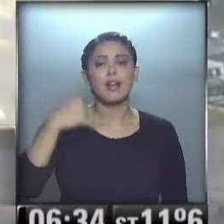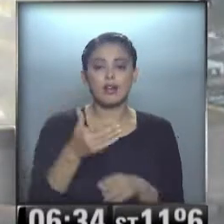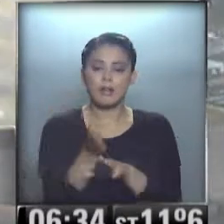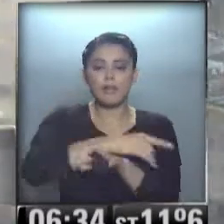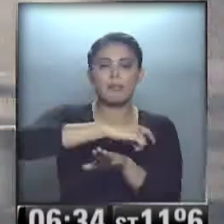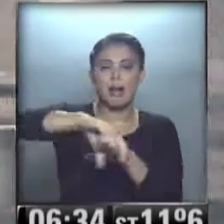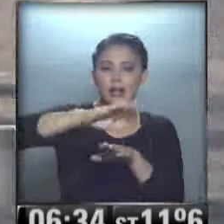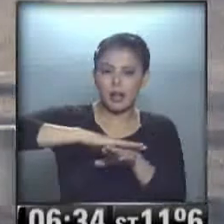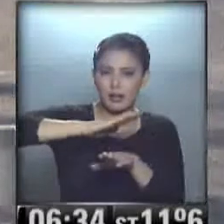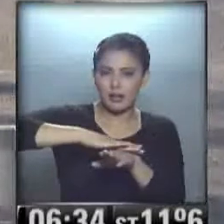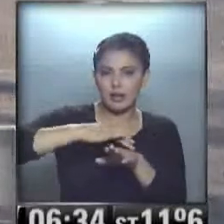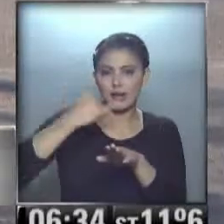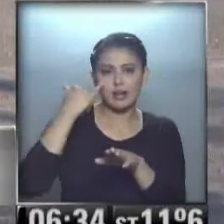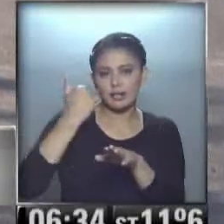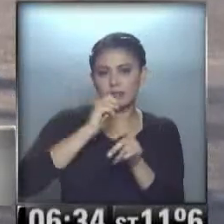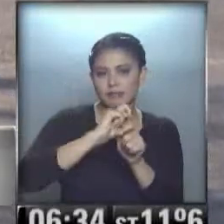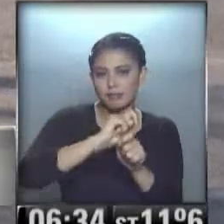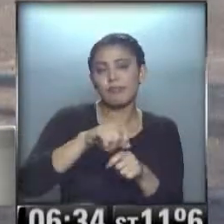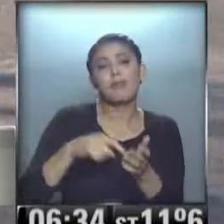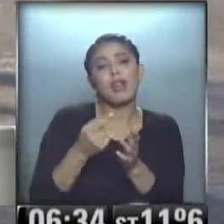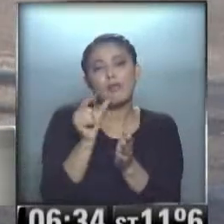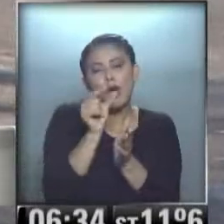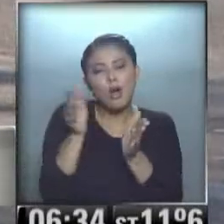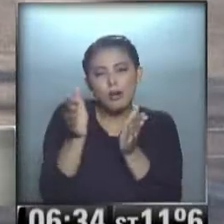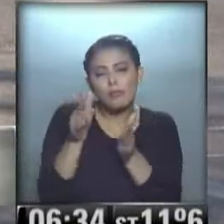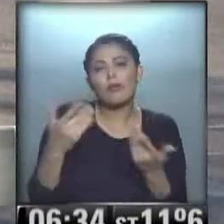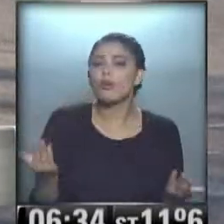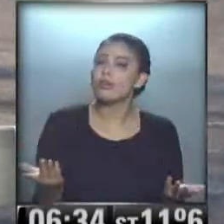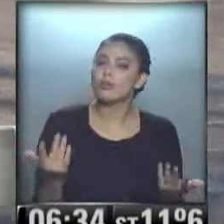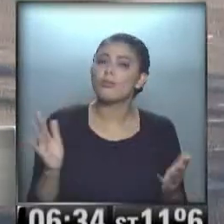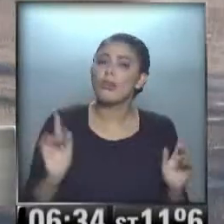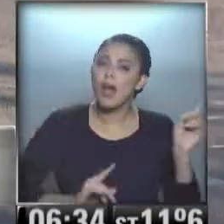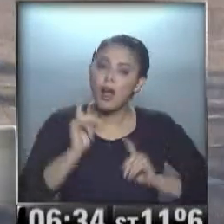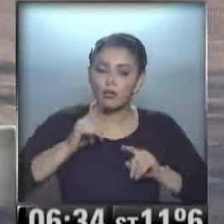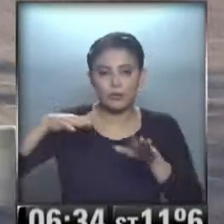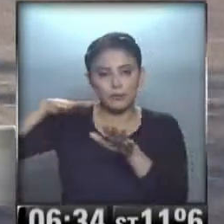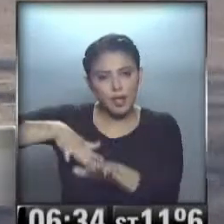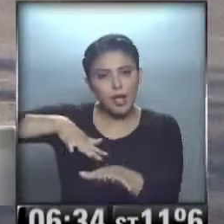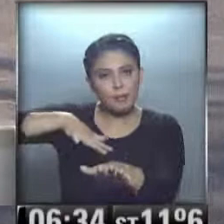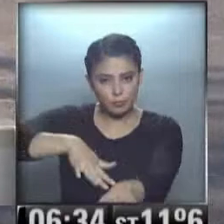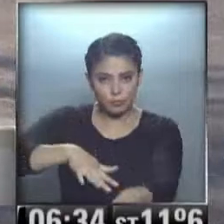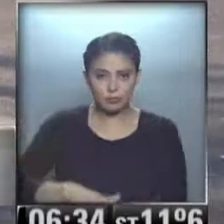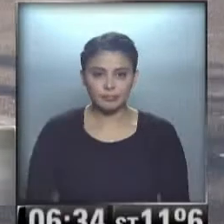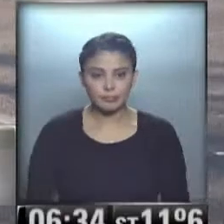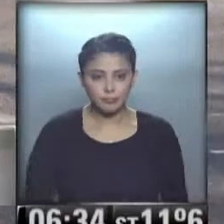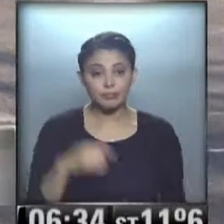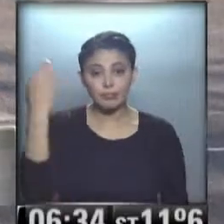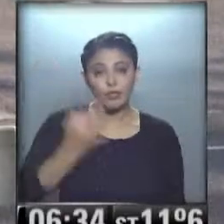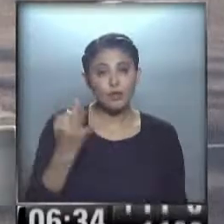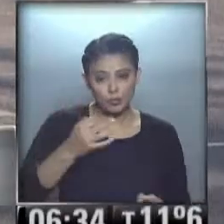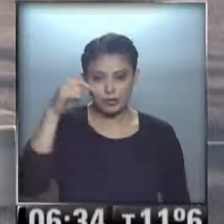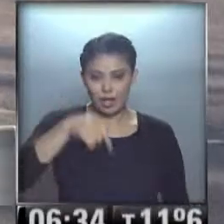banquina izquierda, hay una pequeña limitación de calzada y esto puede generar algunas demoras adicionales. Precisamente en este